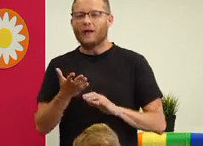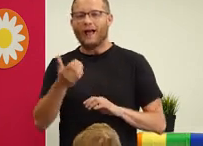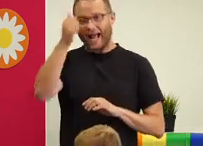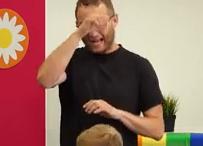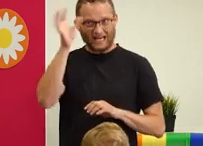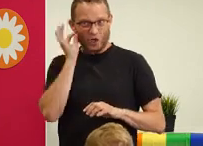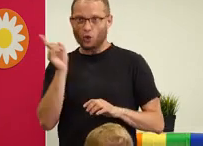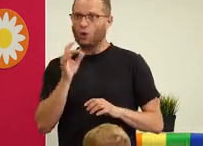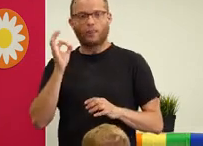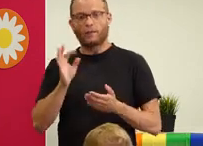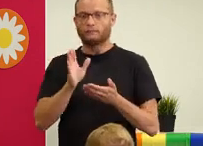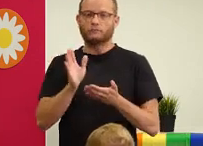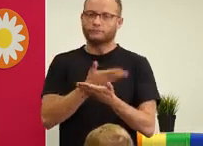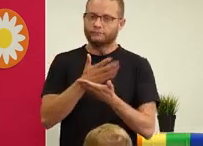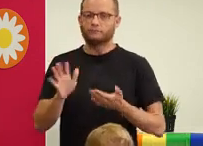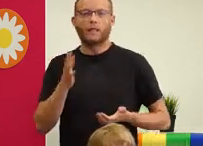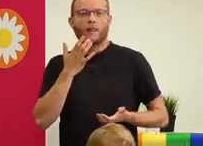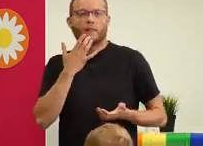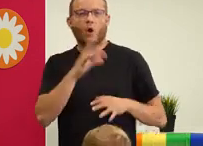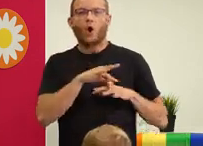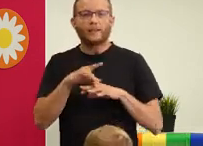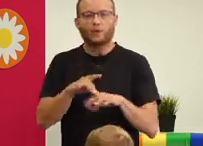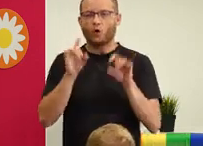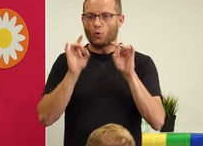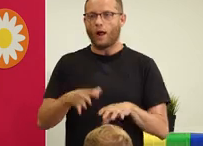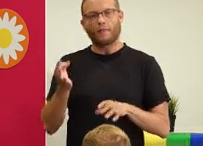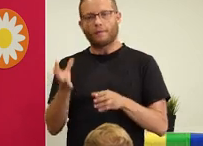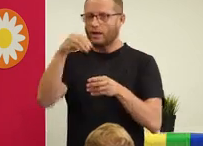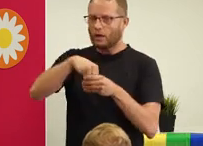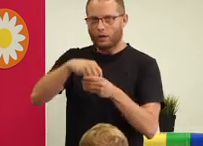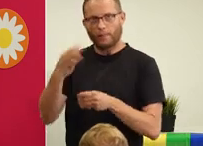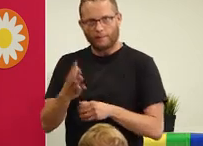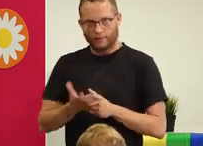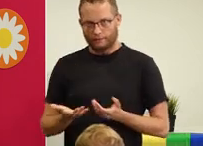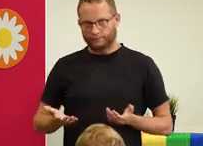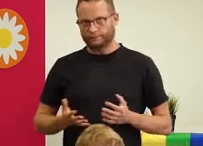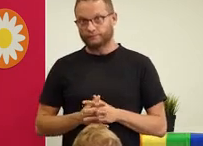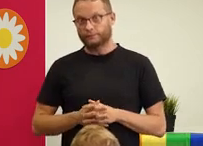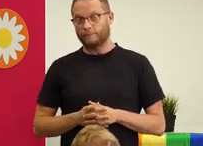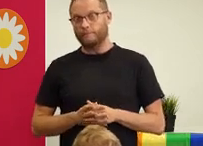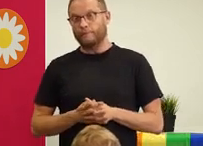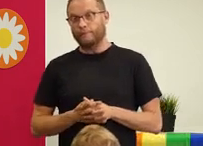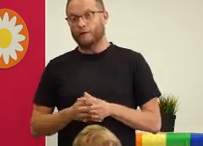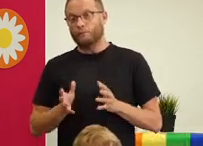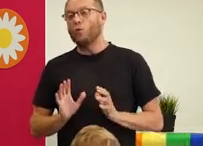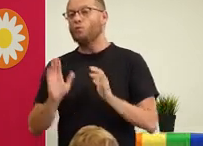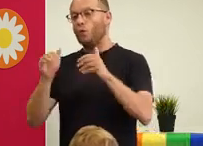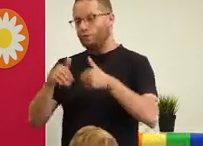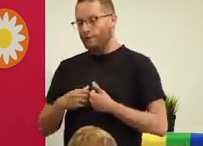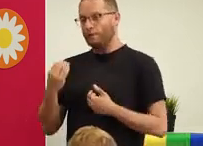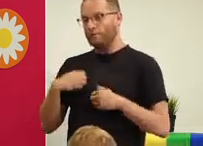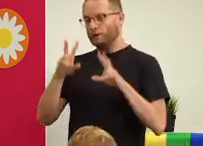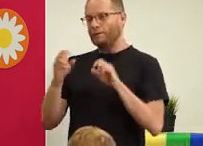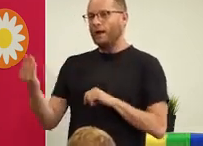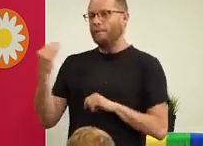no, tiene que estar incluida, ¿no? Cuando hablamos de orientación sexual, tiene que estar incluida. Así que, volviendo un poco a la